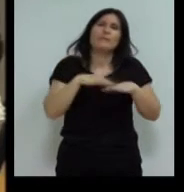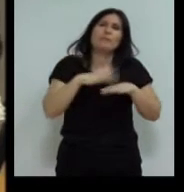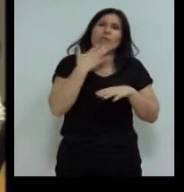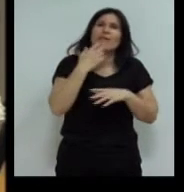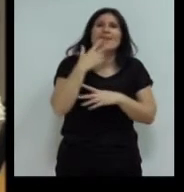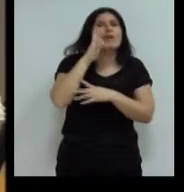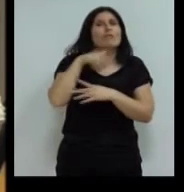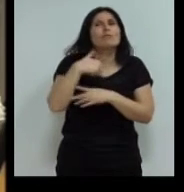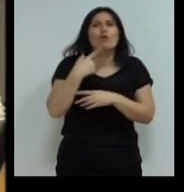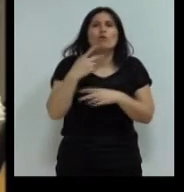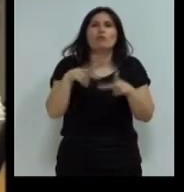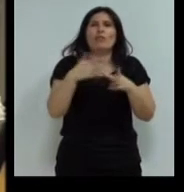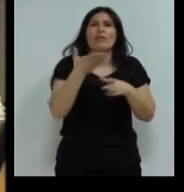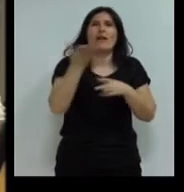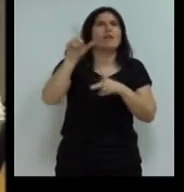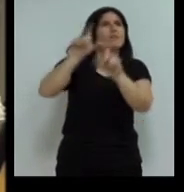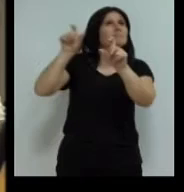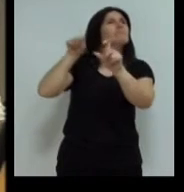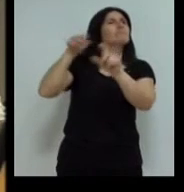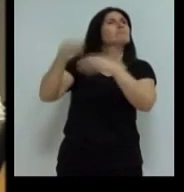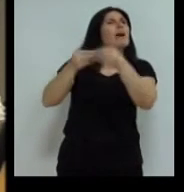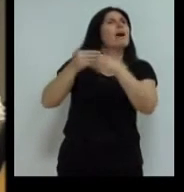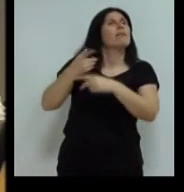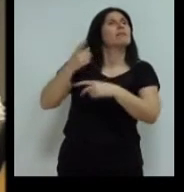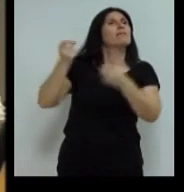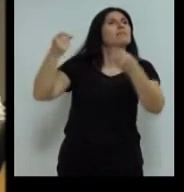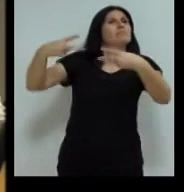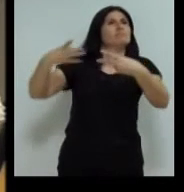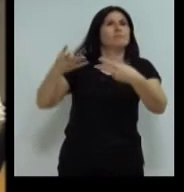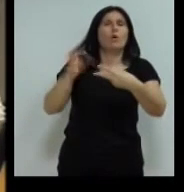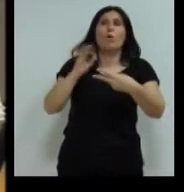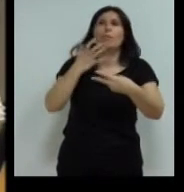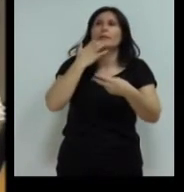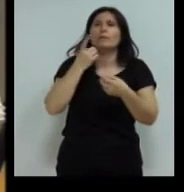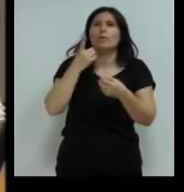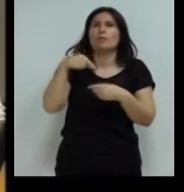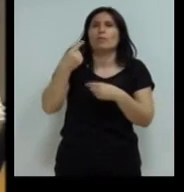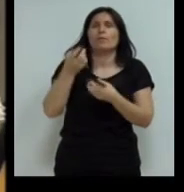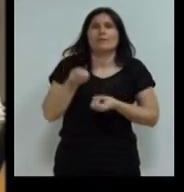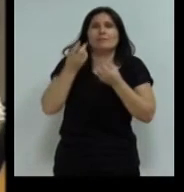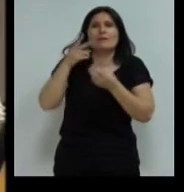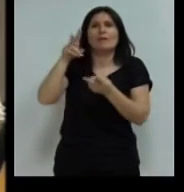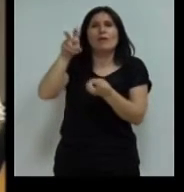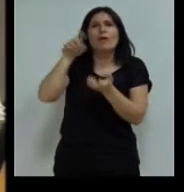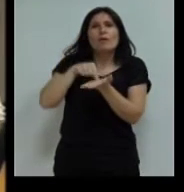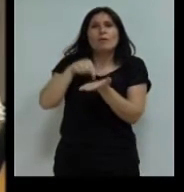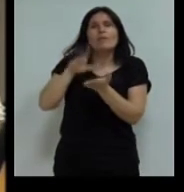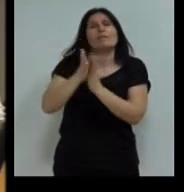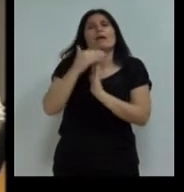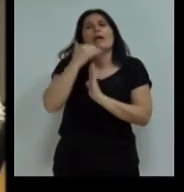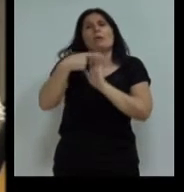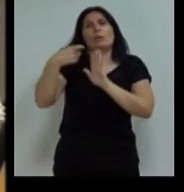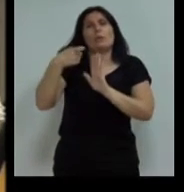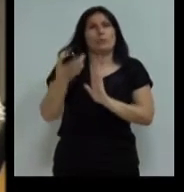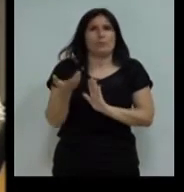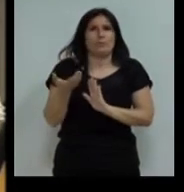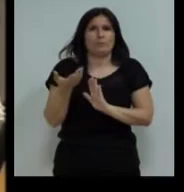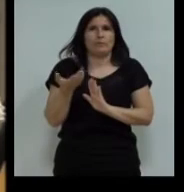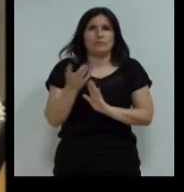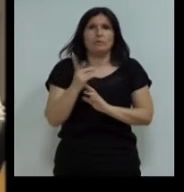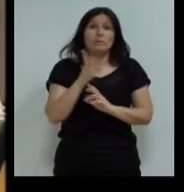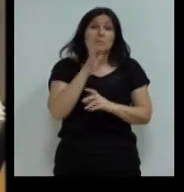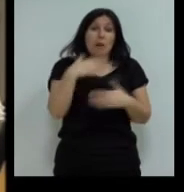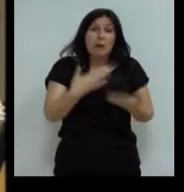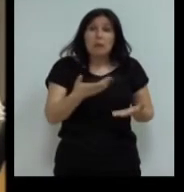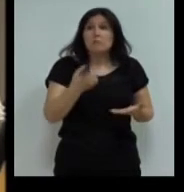socialmente, reconózcalo usted fiscalmente. Pero no, ahora se han dado algunas ayudas. Bueno, el año pasado se dio